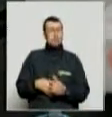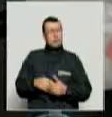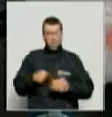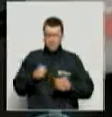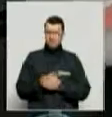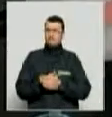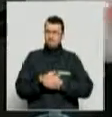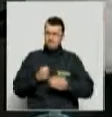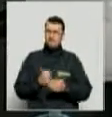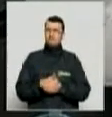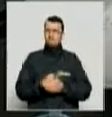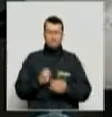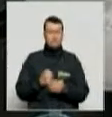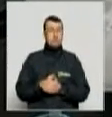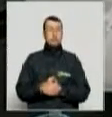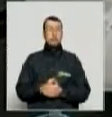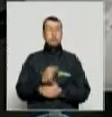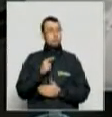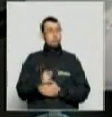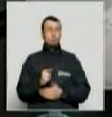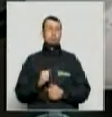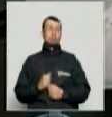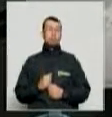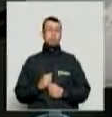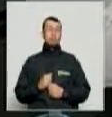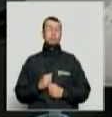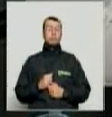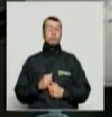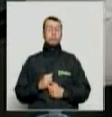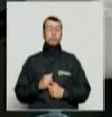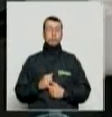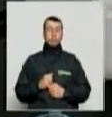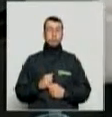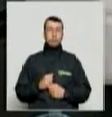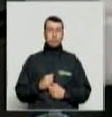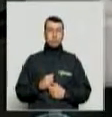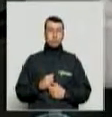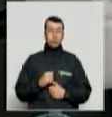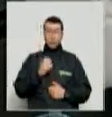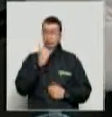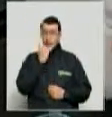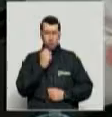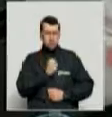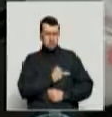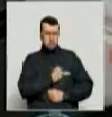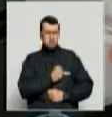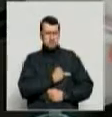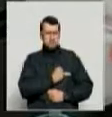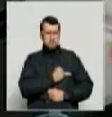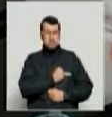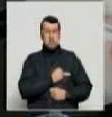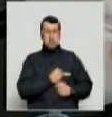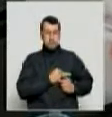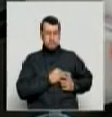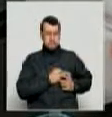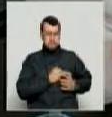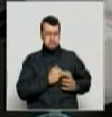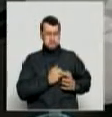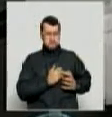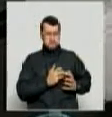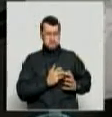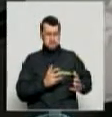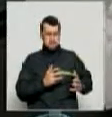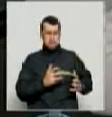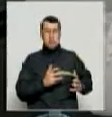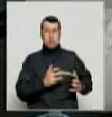más presión para que pase la sangre. Y entonces el corazón, ¿qué hace? Se crece. Y